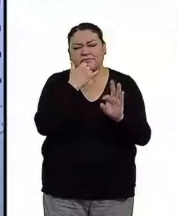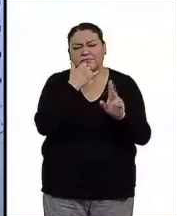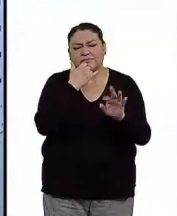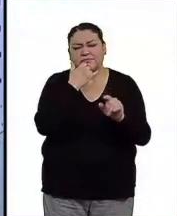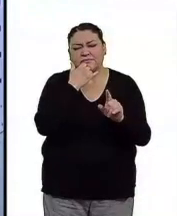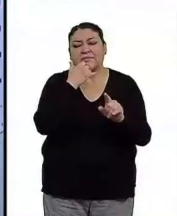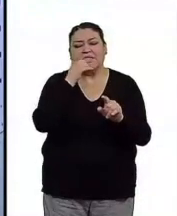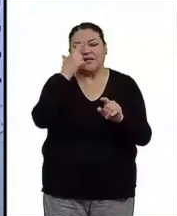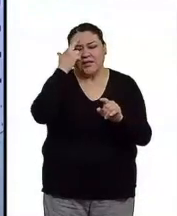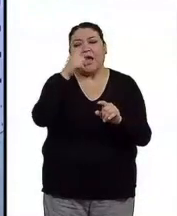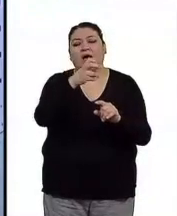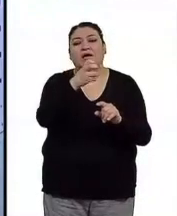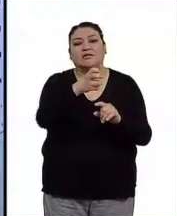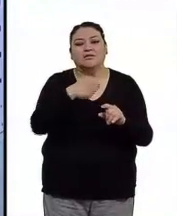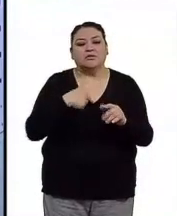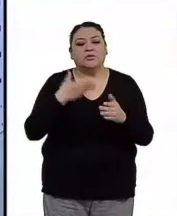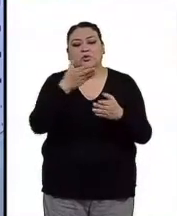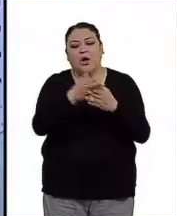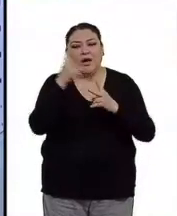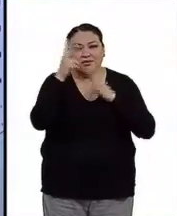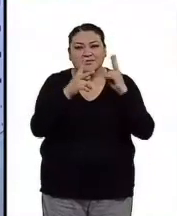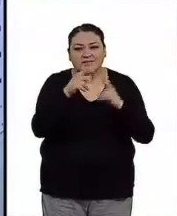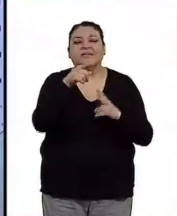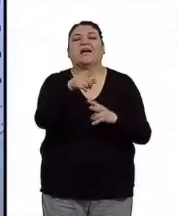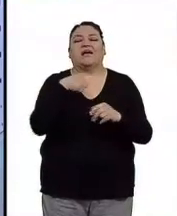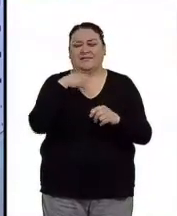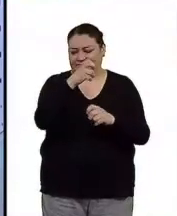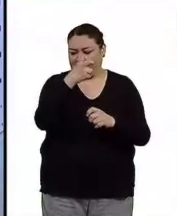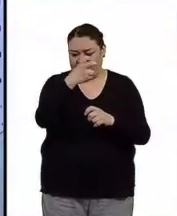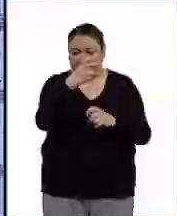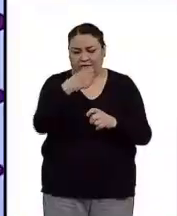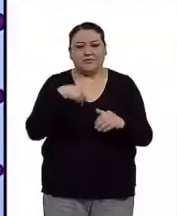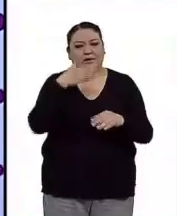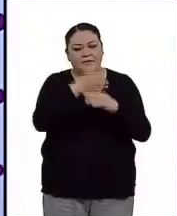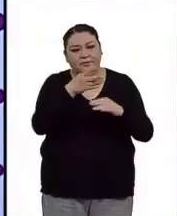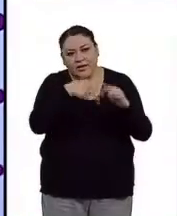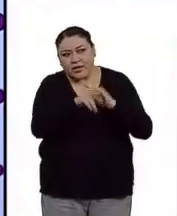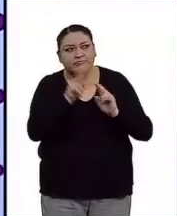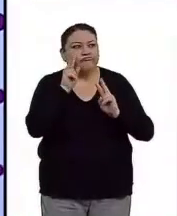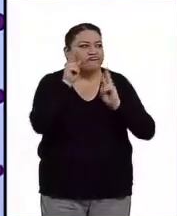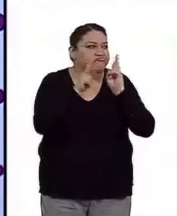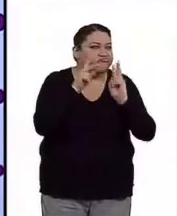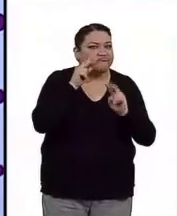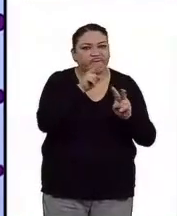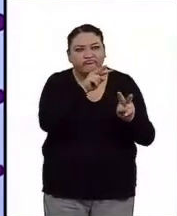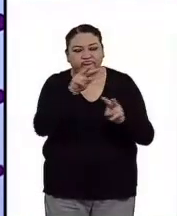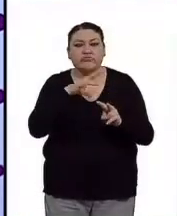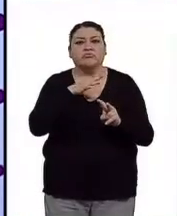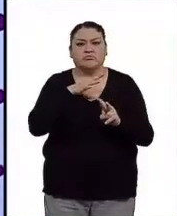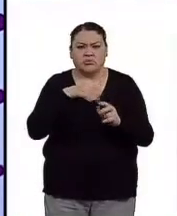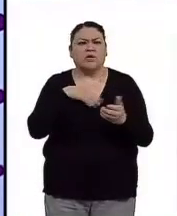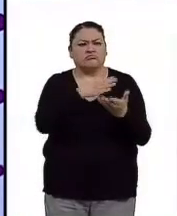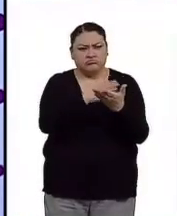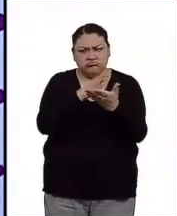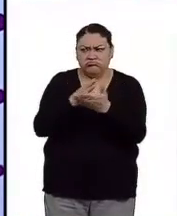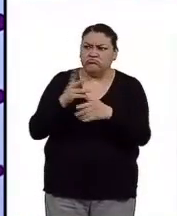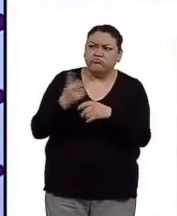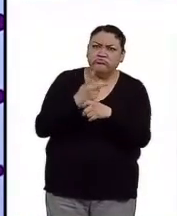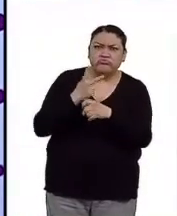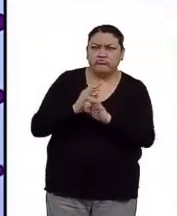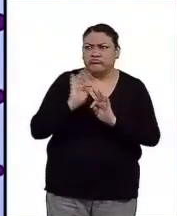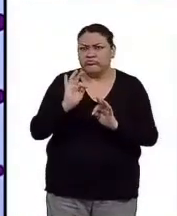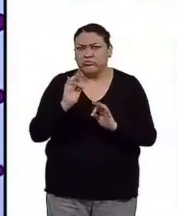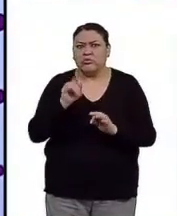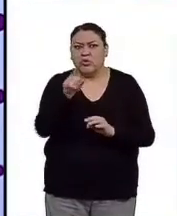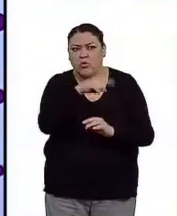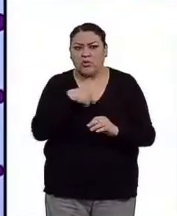los que visitan los centros de trabajo, como las inspecciones de trabajo, ya pueden ir a los centros laborales a ver que efectivamente no